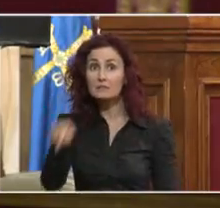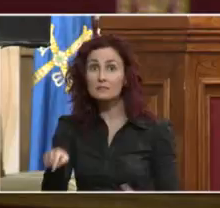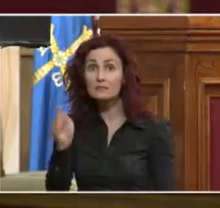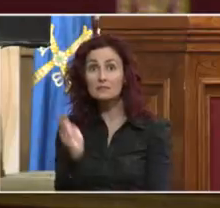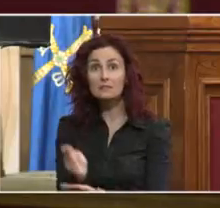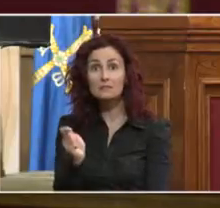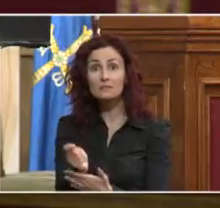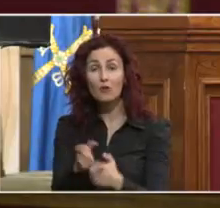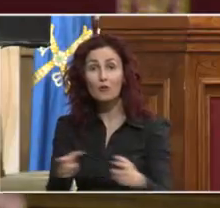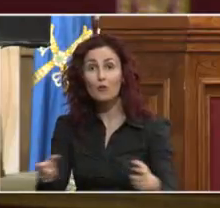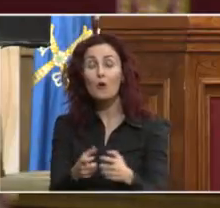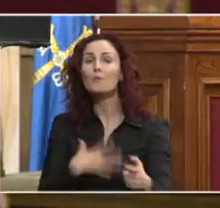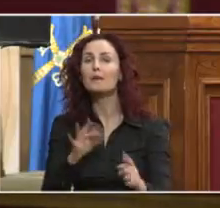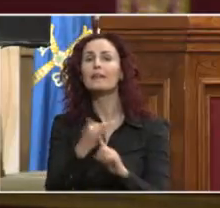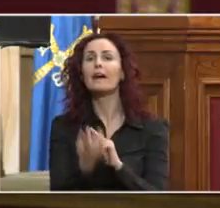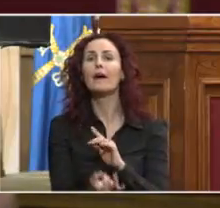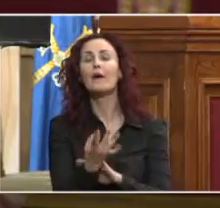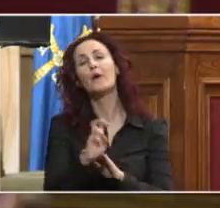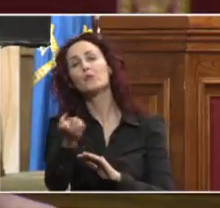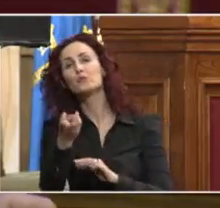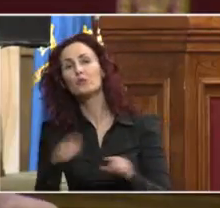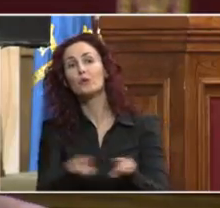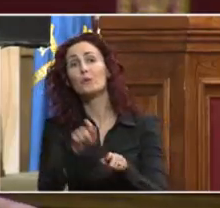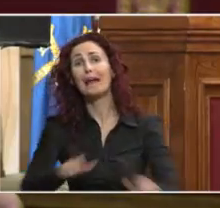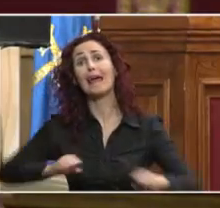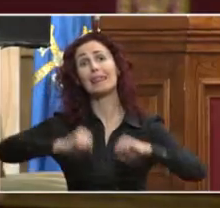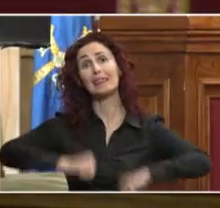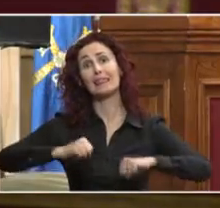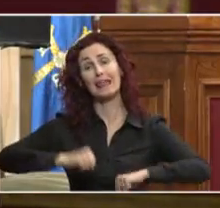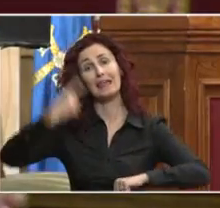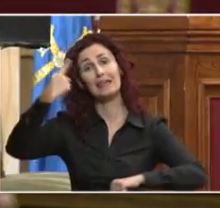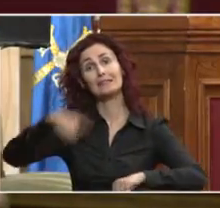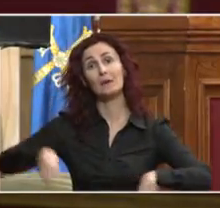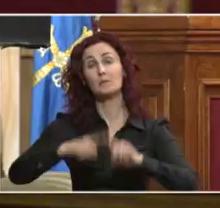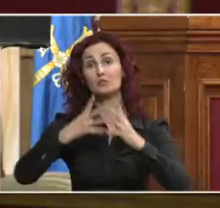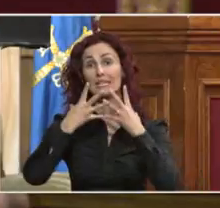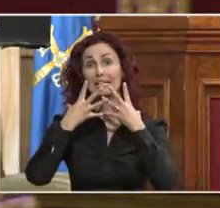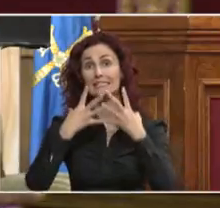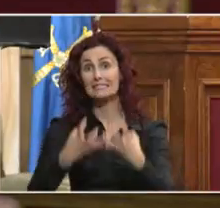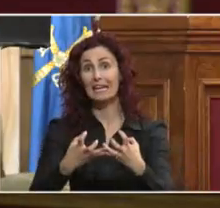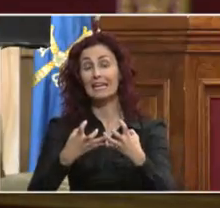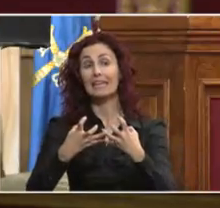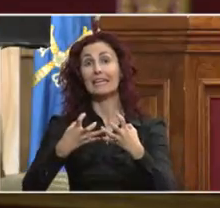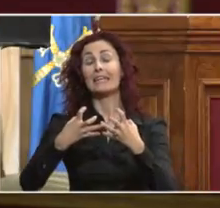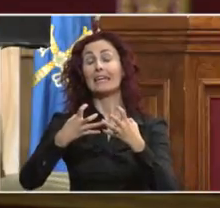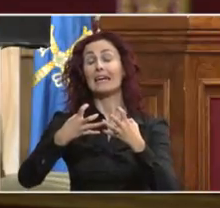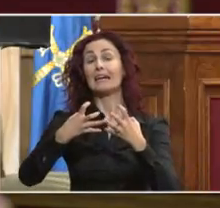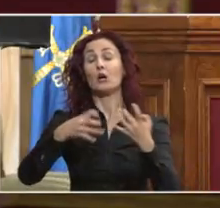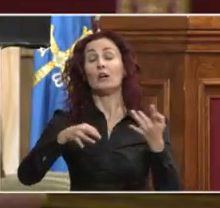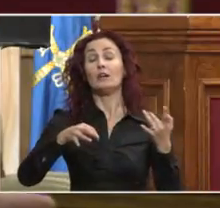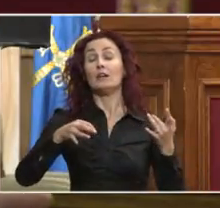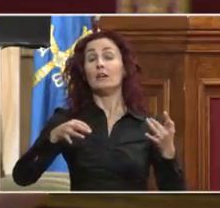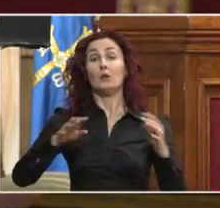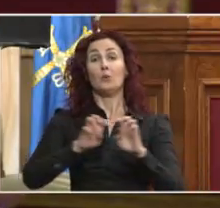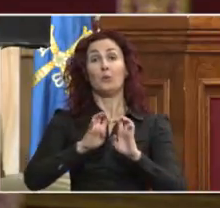en San Sebastián, podía haber ocurrido en cualquier lado, pero un ciclo de abonos de gente mayor acostumbrada a ver música seria, muy clásica. Y en el